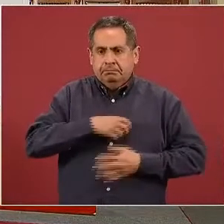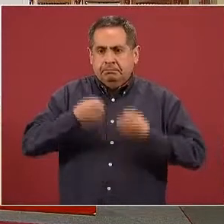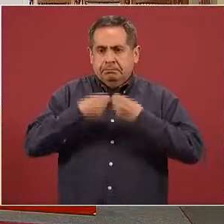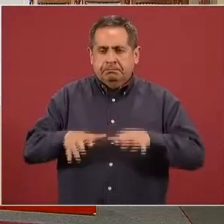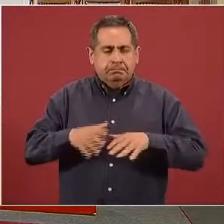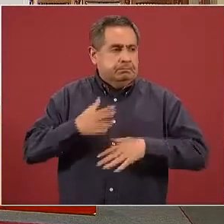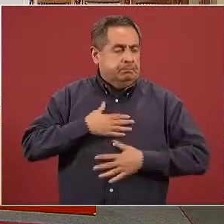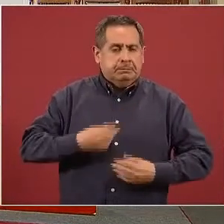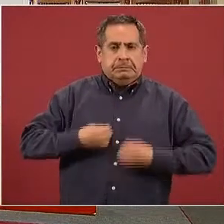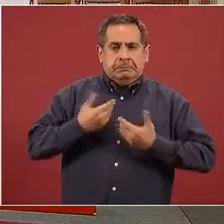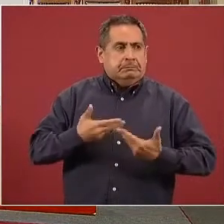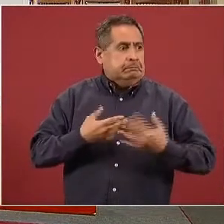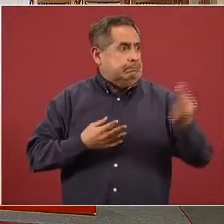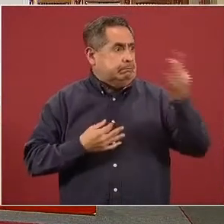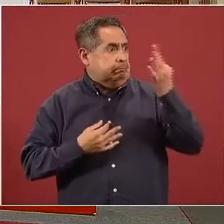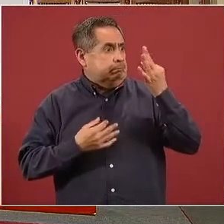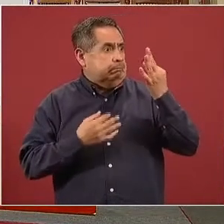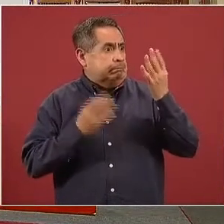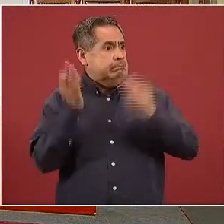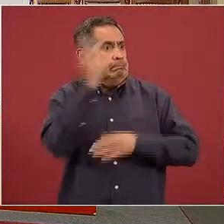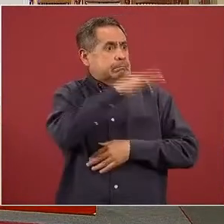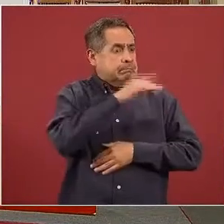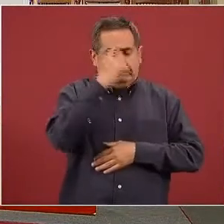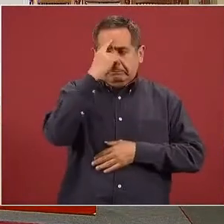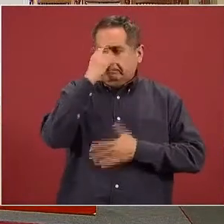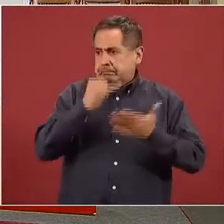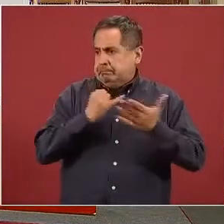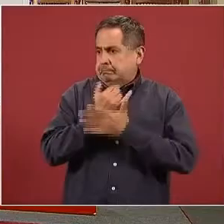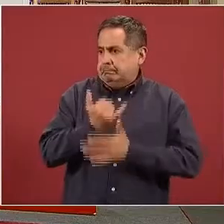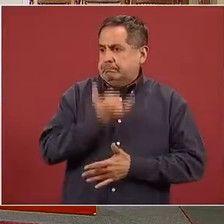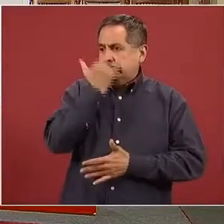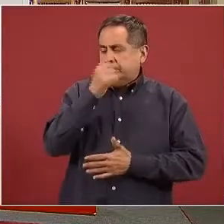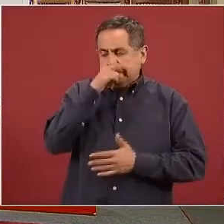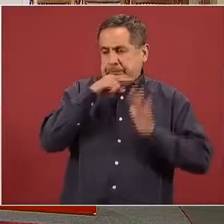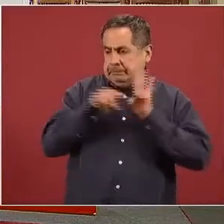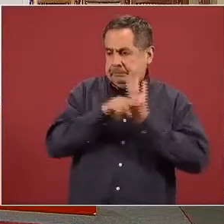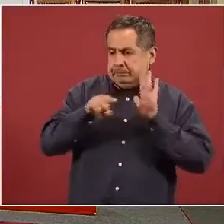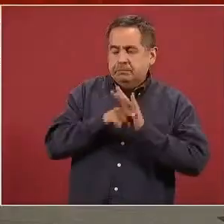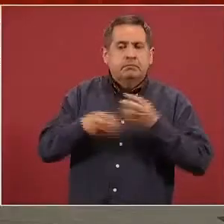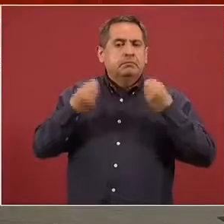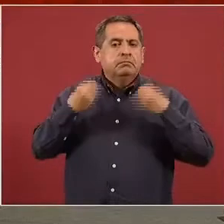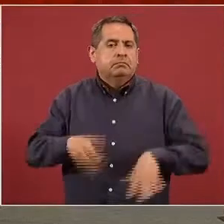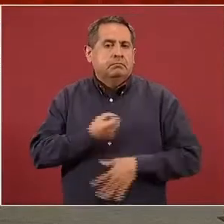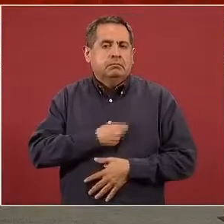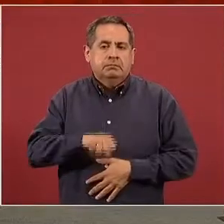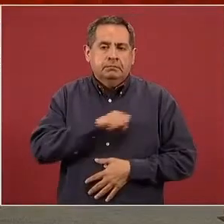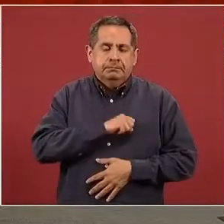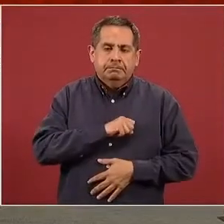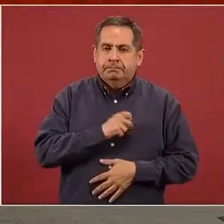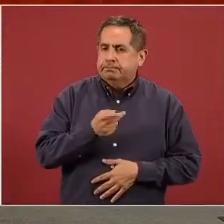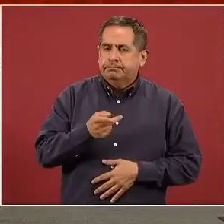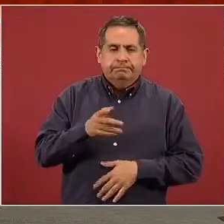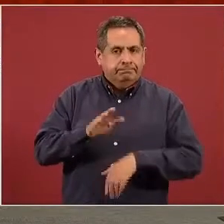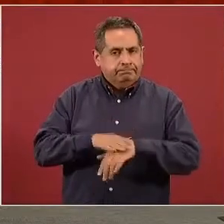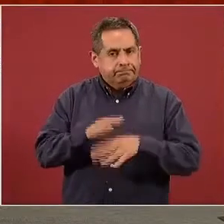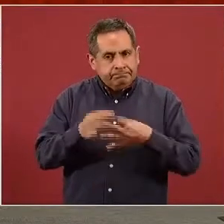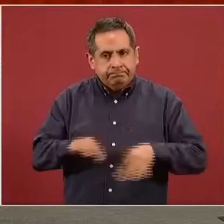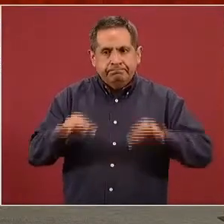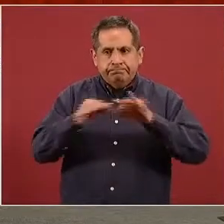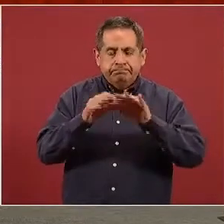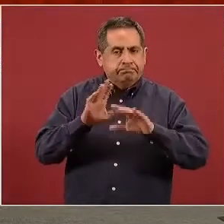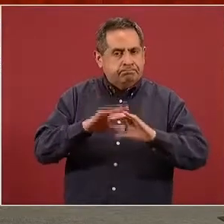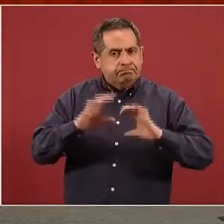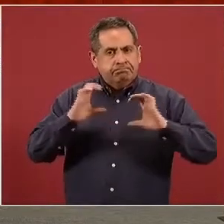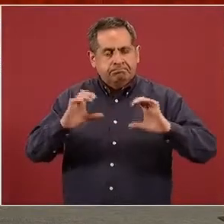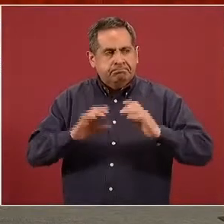nuestra conducta y nuestra toma de decisiones de una manera negativa, con lo que es muy importante contar con factores